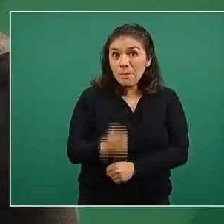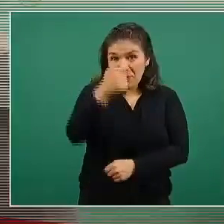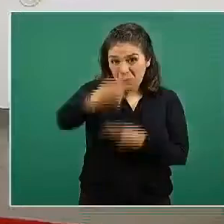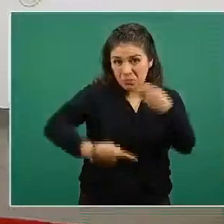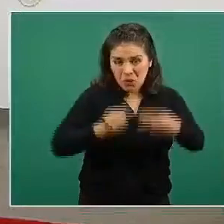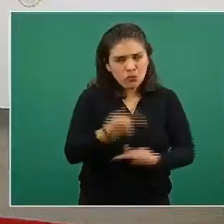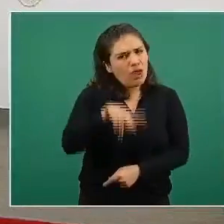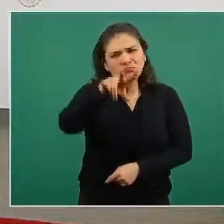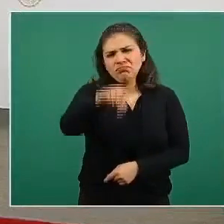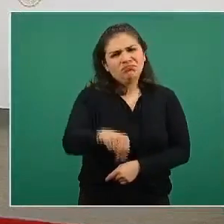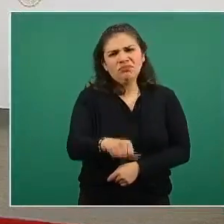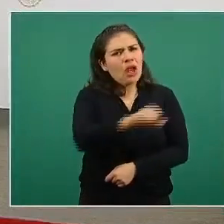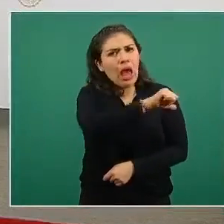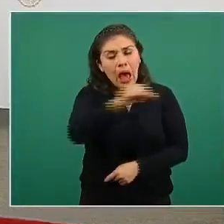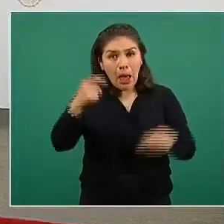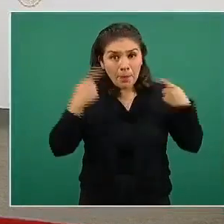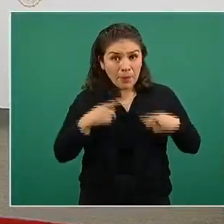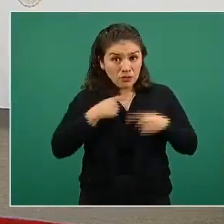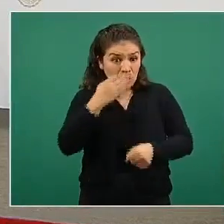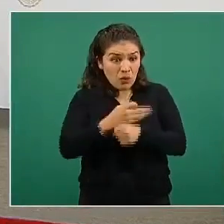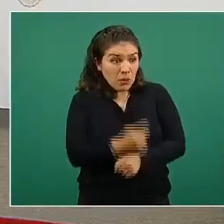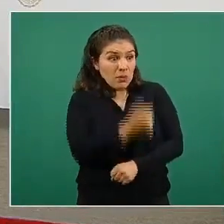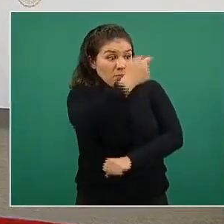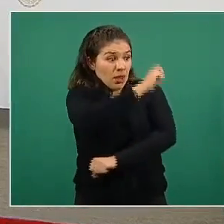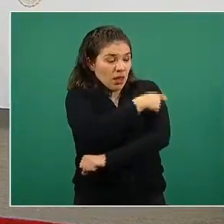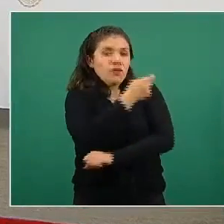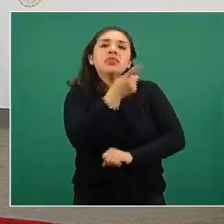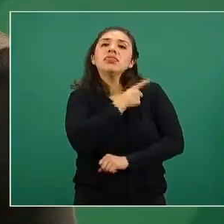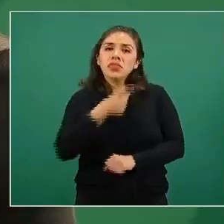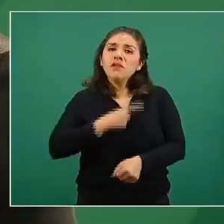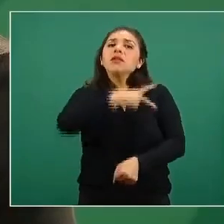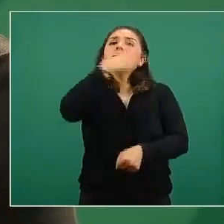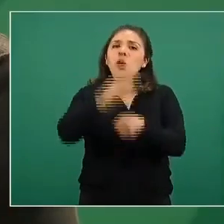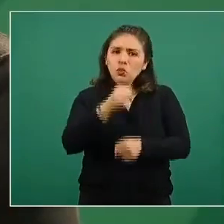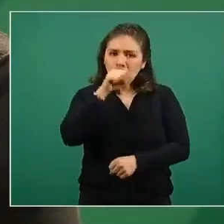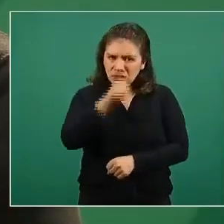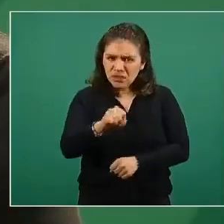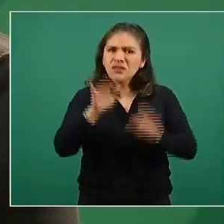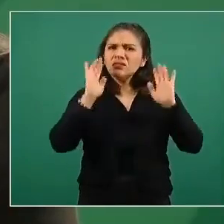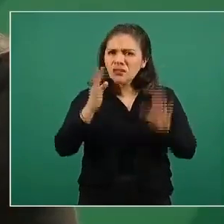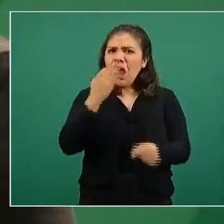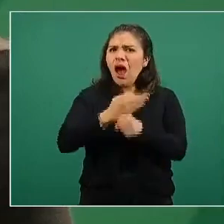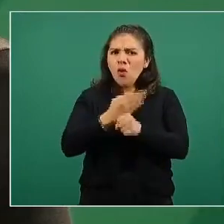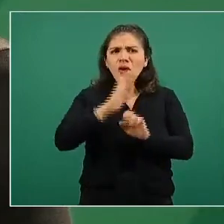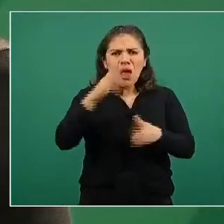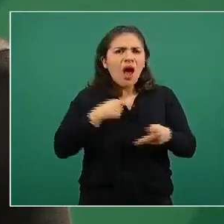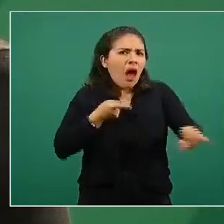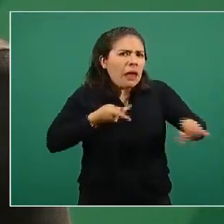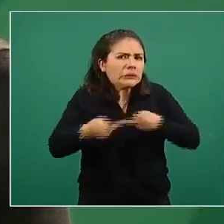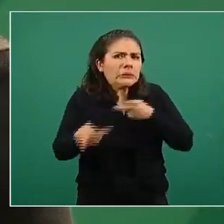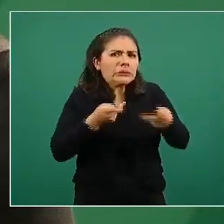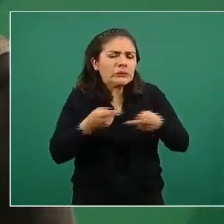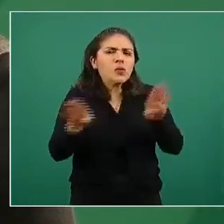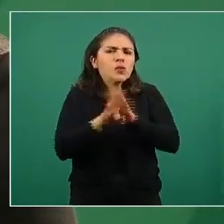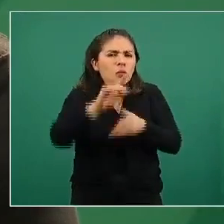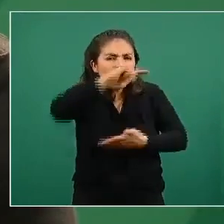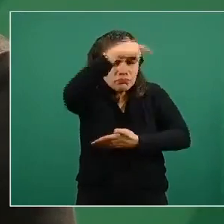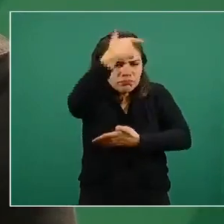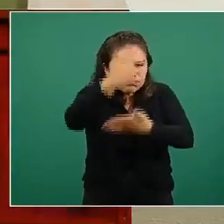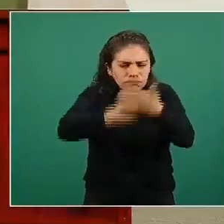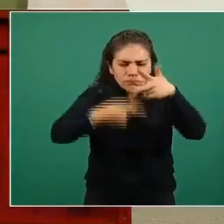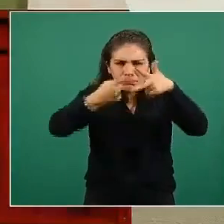pregunta, no, todas las personas que han recibido la primera deberán recibir la segunda, y de hecho eso está ya contemplado en la logística